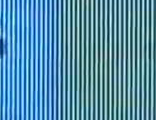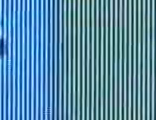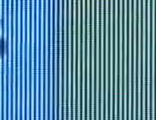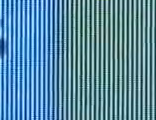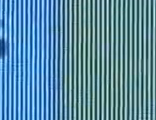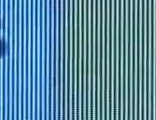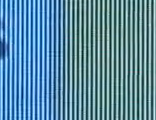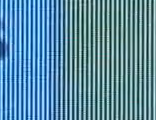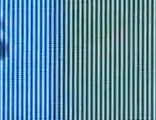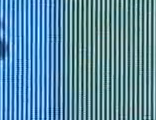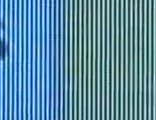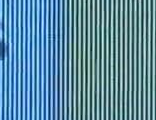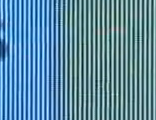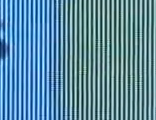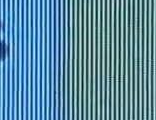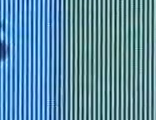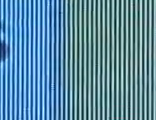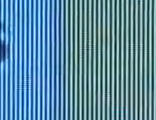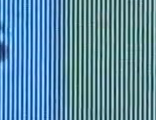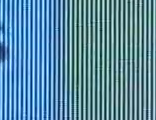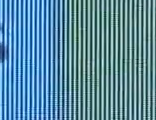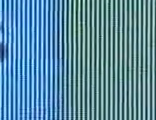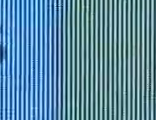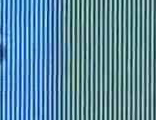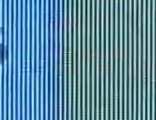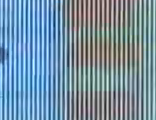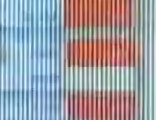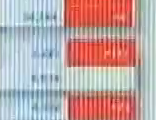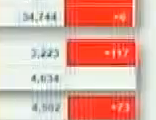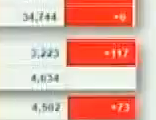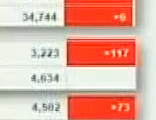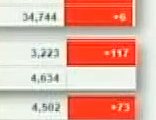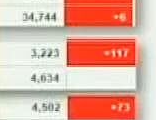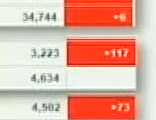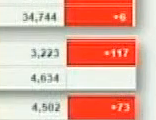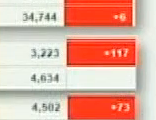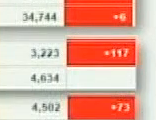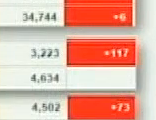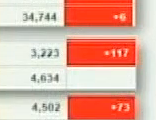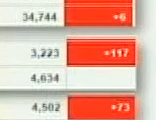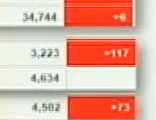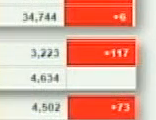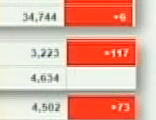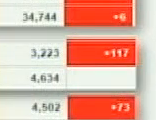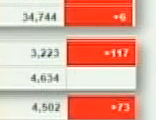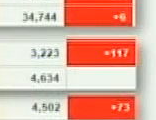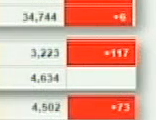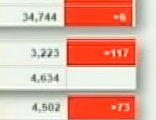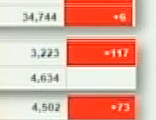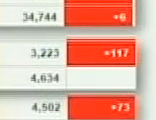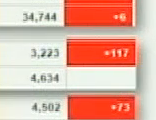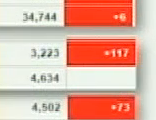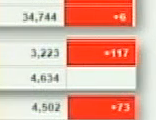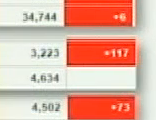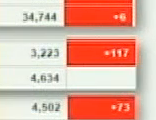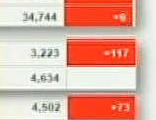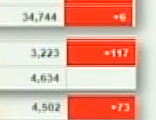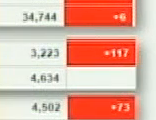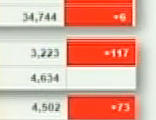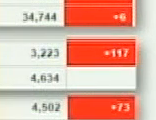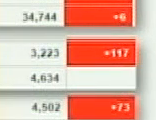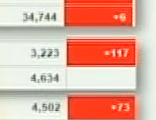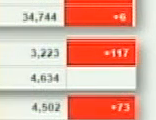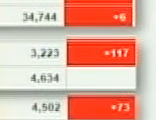1.368.195. Ahí están los datos. Brasil, una situación escandalosa realmente, la irresponsabilidad de estos